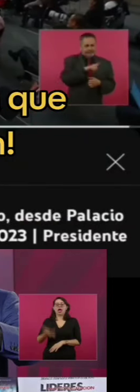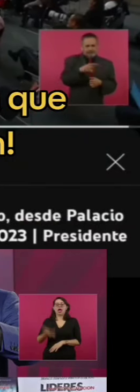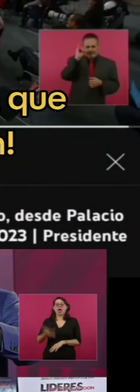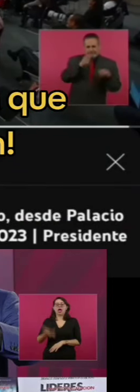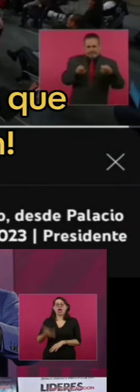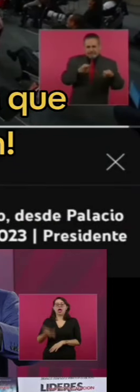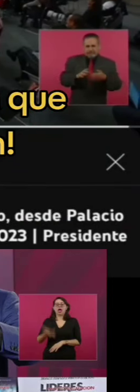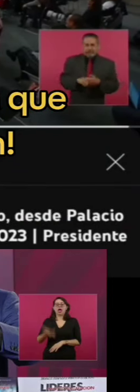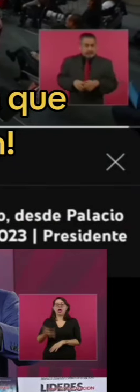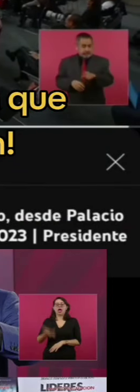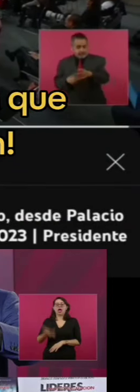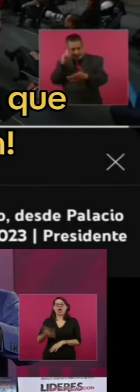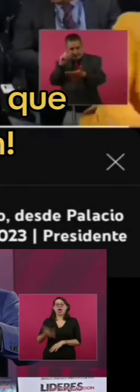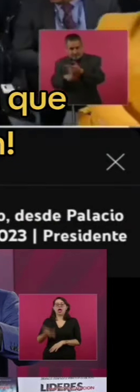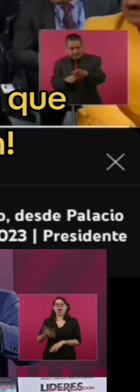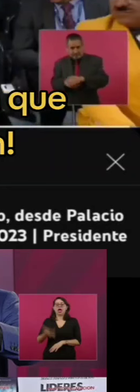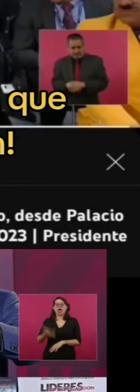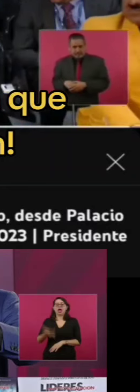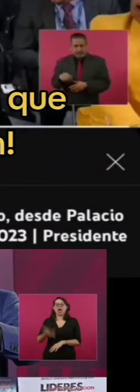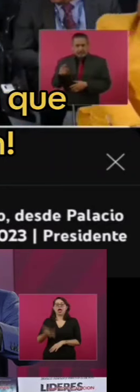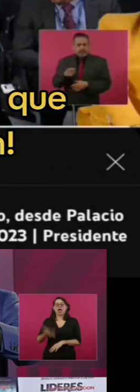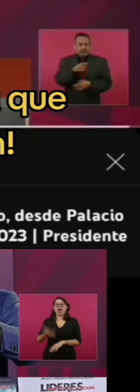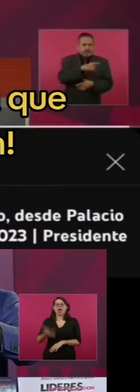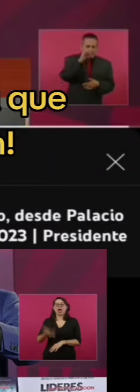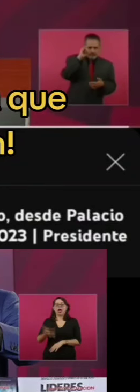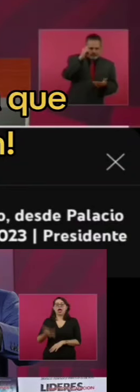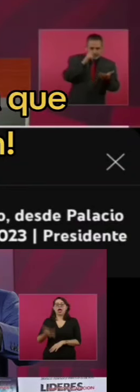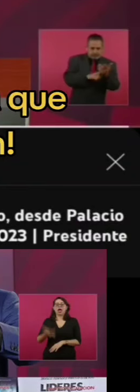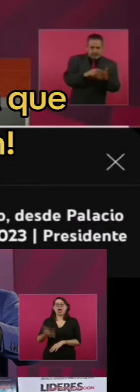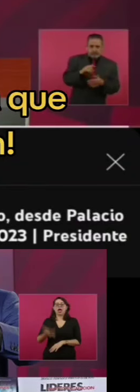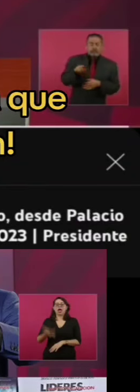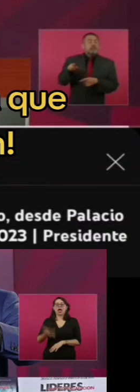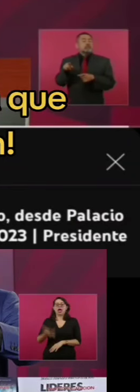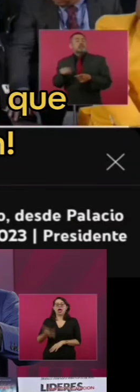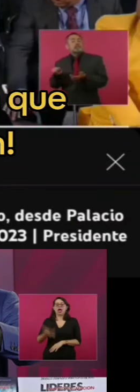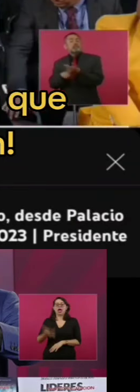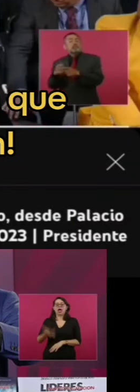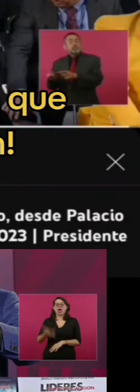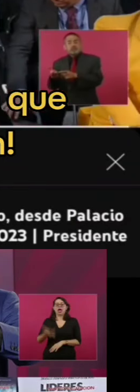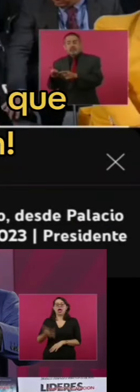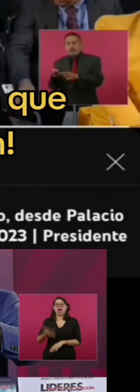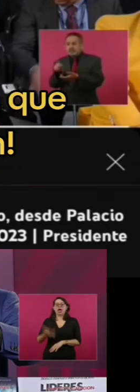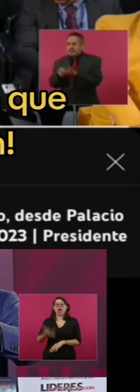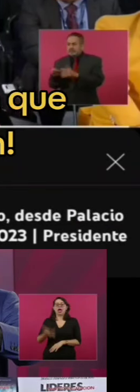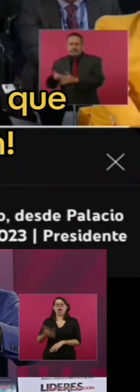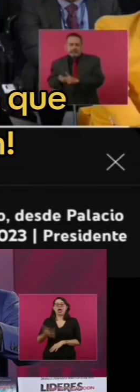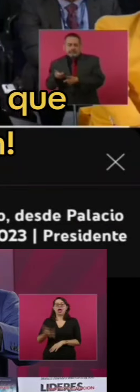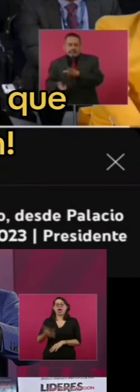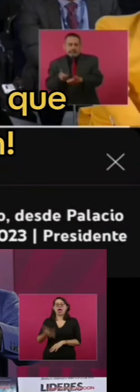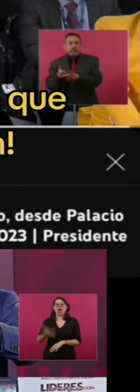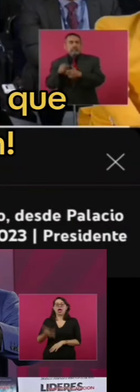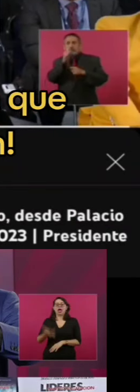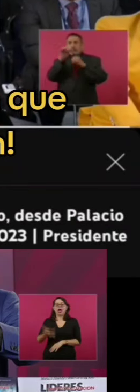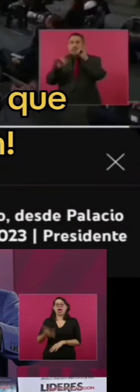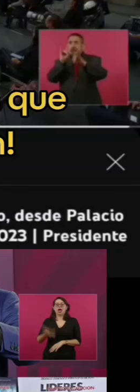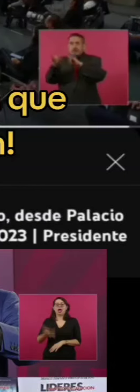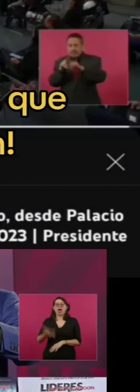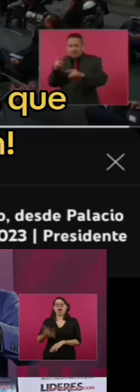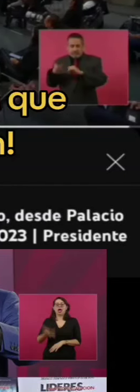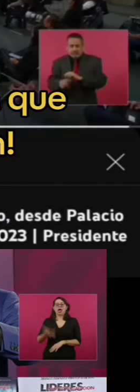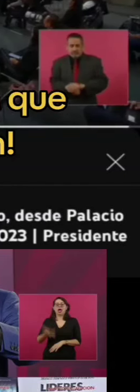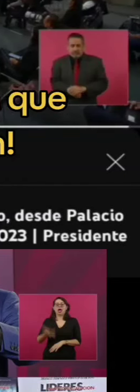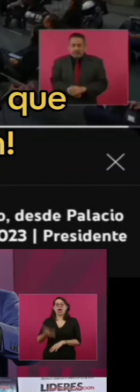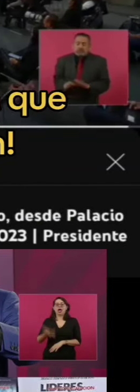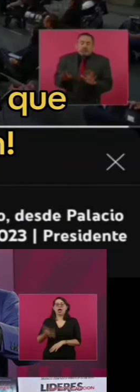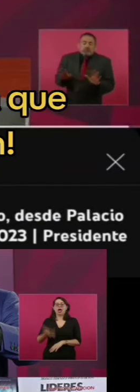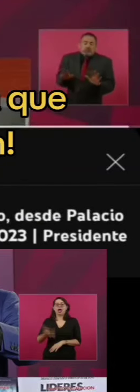ustedes. ¿Usted cree que realmente no sale sí, de ellos? Sí, Claudio es el jefe de ustedes, sí lo creo. ¿Usted cree que realmente no sale del dinero de las corcholatas estos anuncios espectaculares? Puede